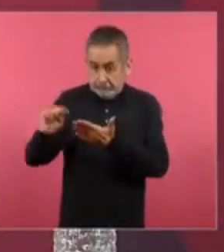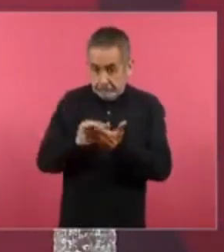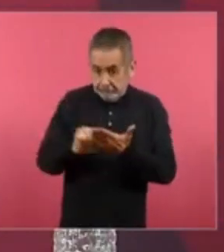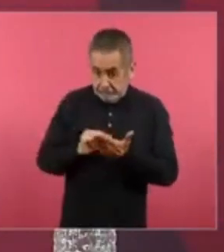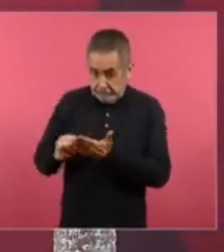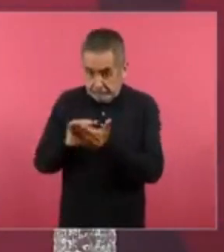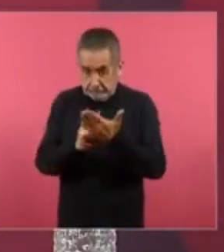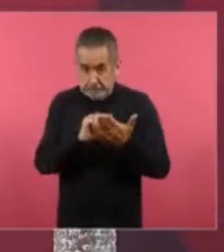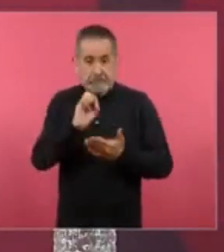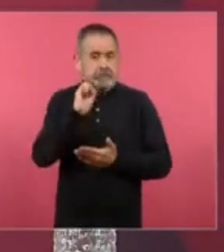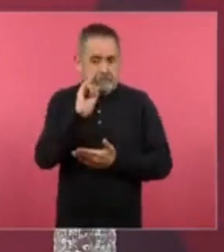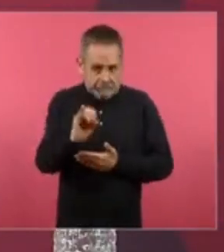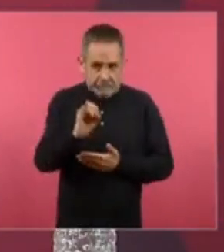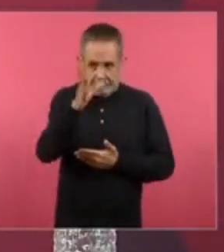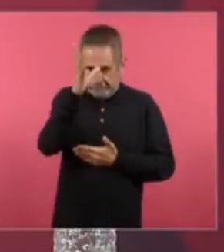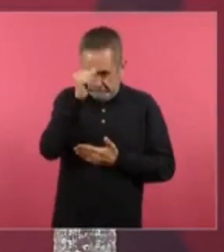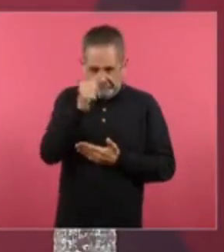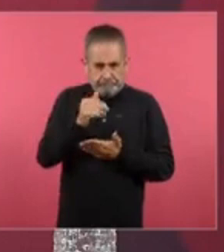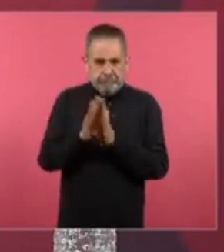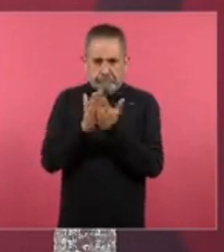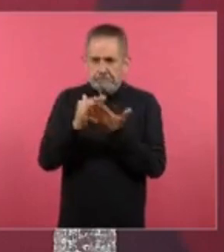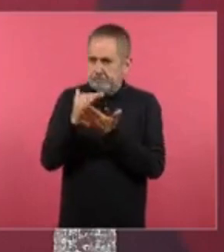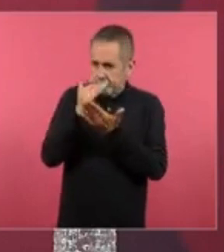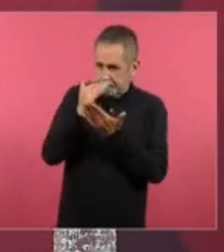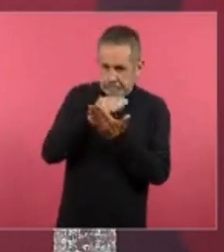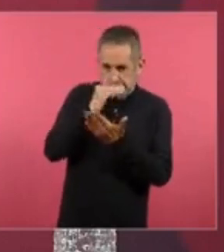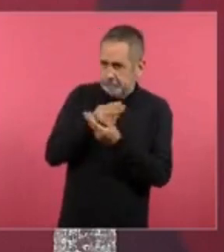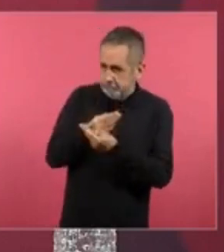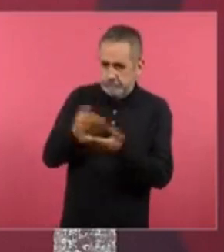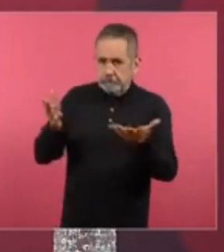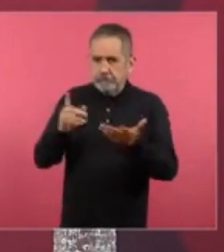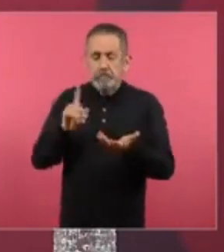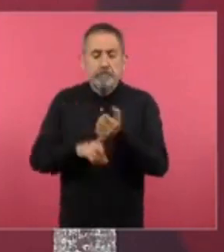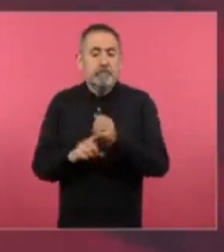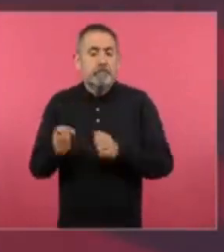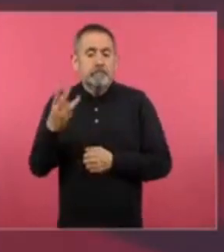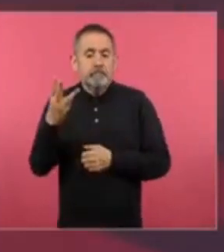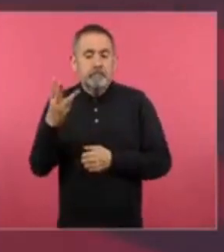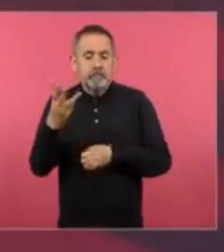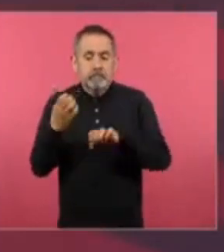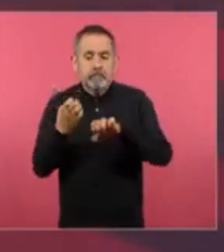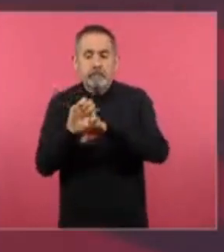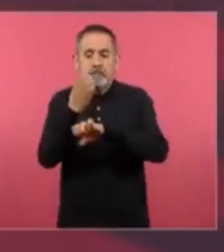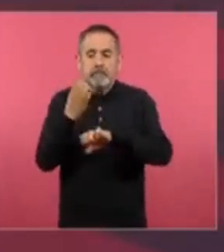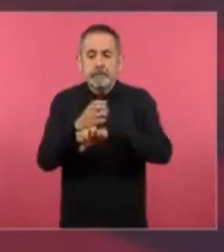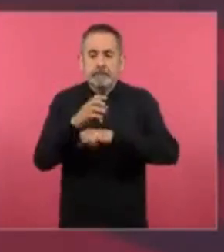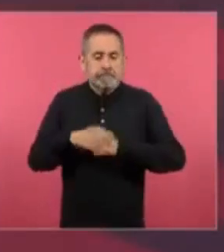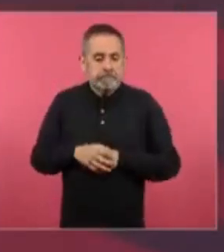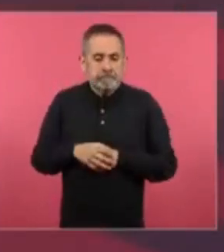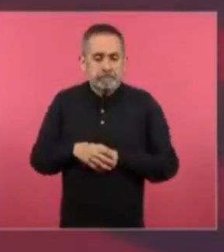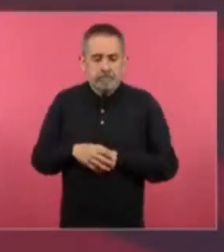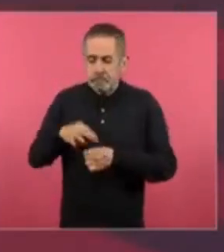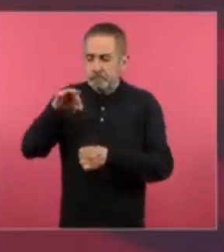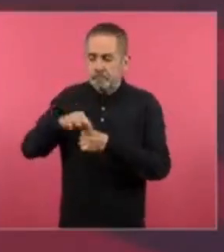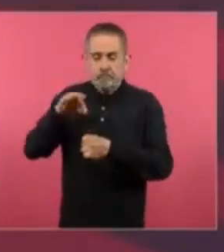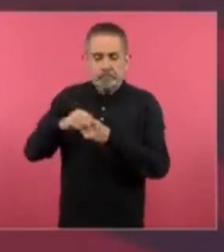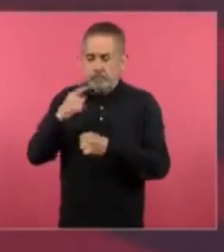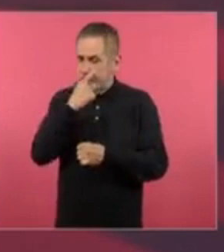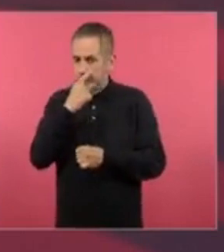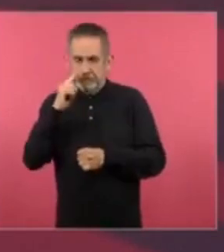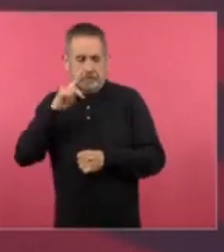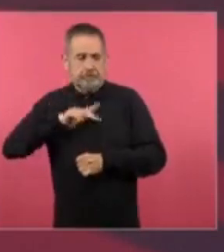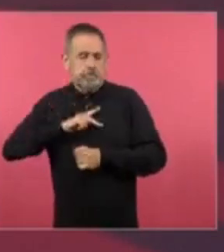acuerdo en que se repartan los libros de texto gratuito, hubo 3 estados que hicieron un voto particular esperando